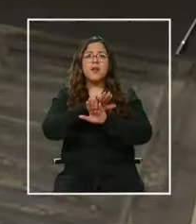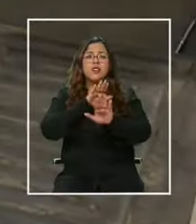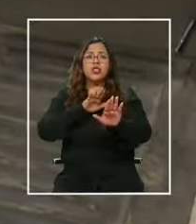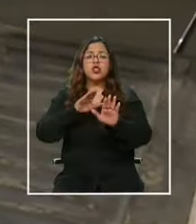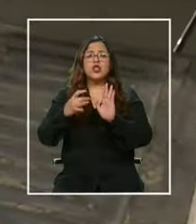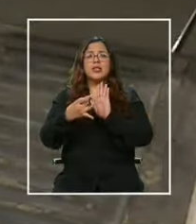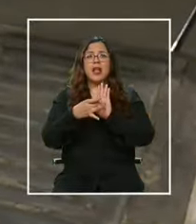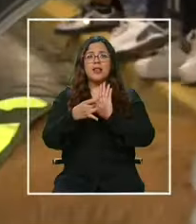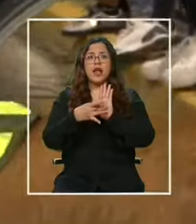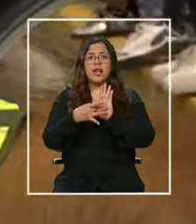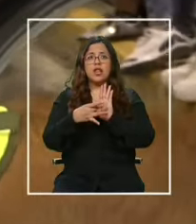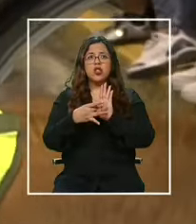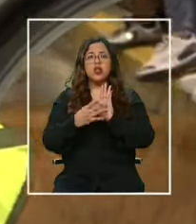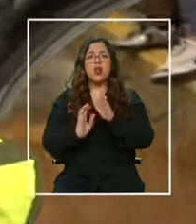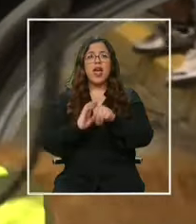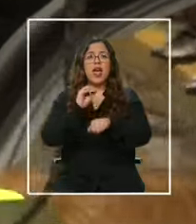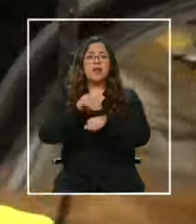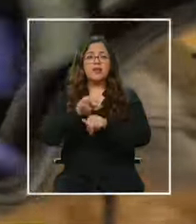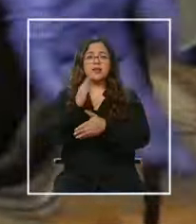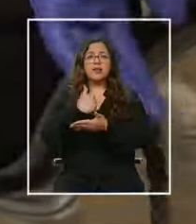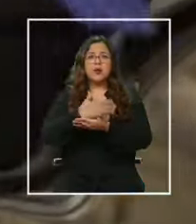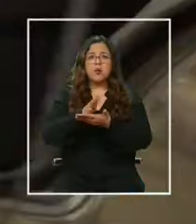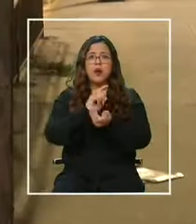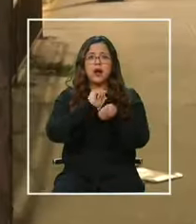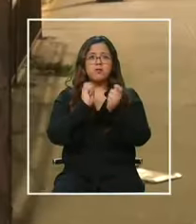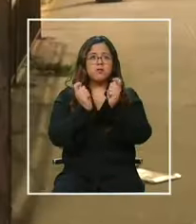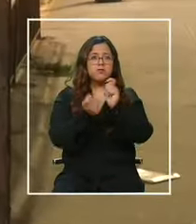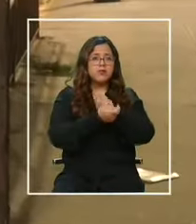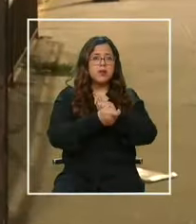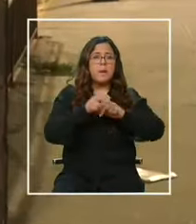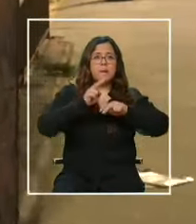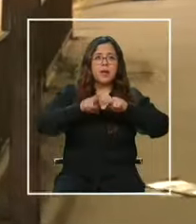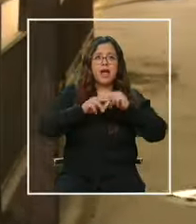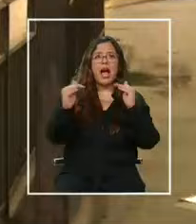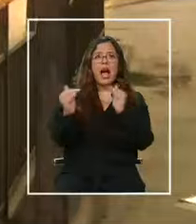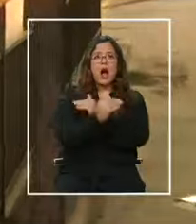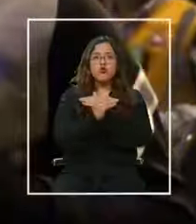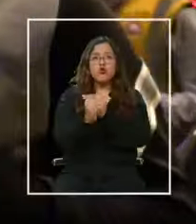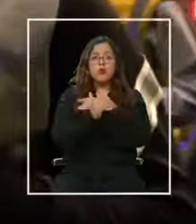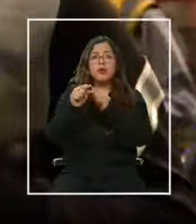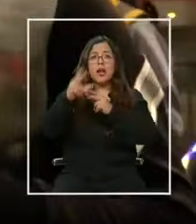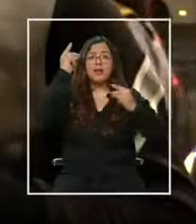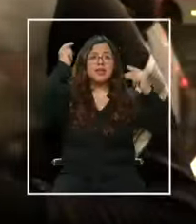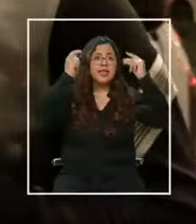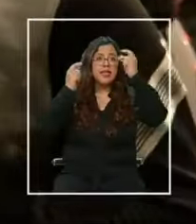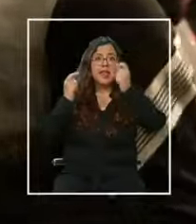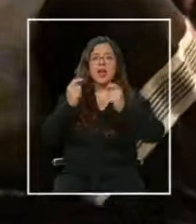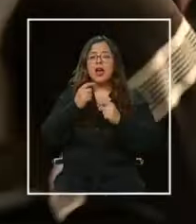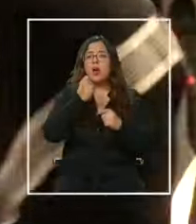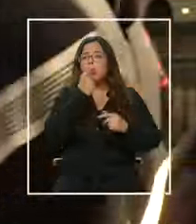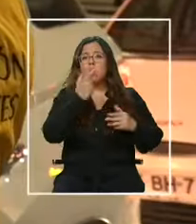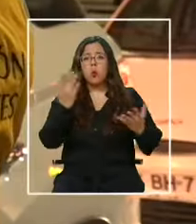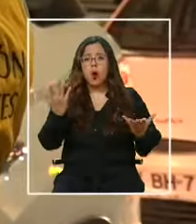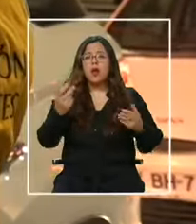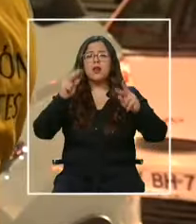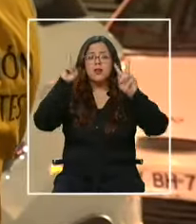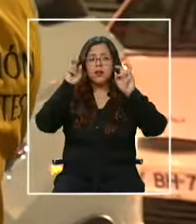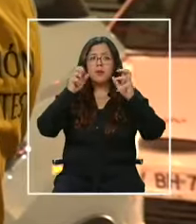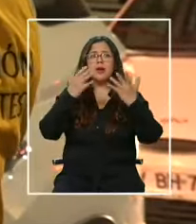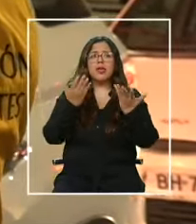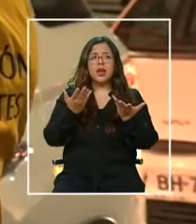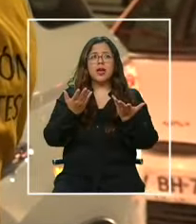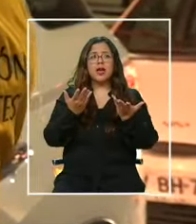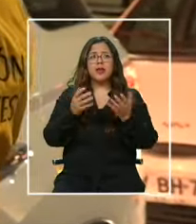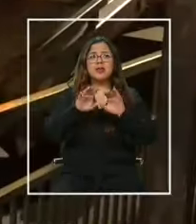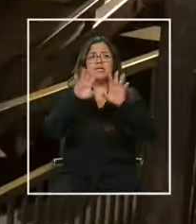Prevención del Delito anunció un plan de mejoramiento de las autopistas. Una de las iniciativas principales será la implementación